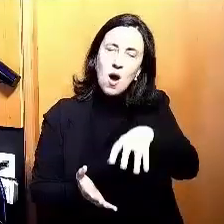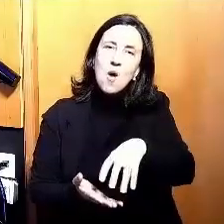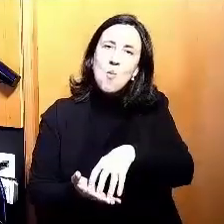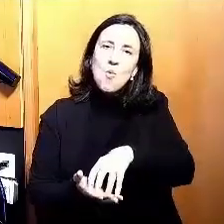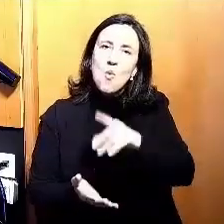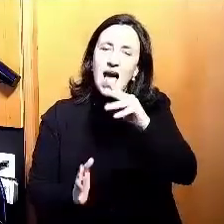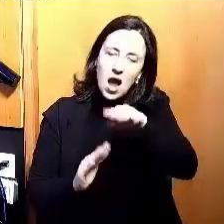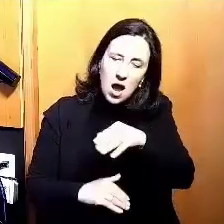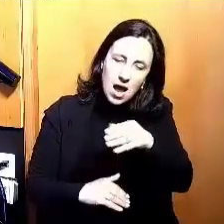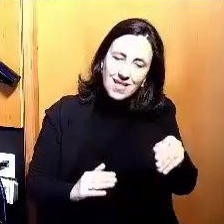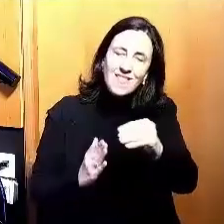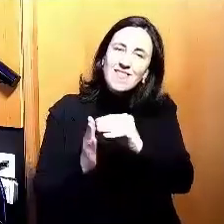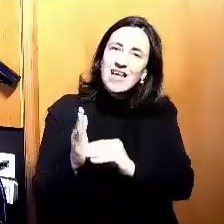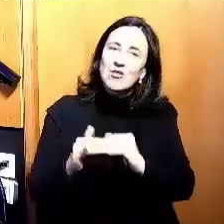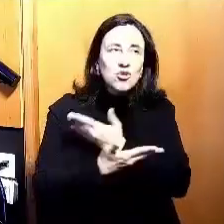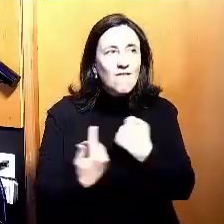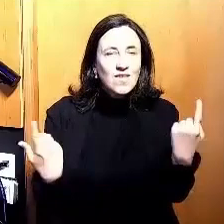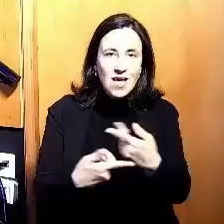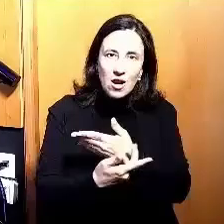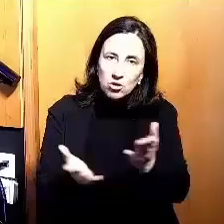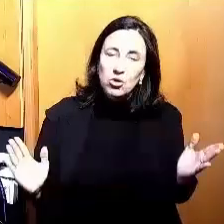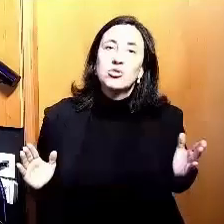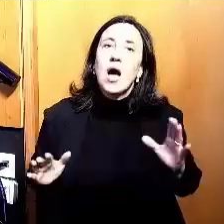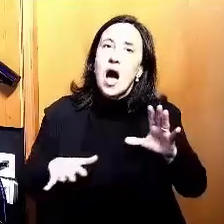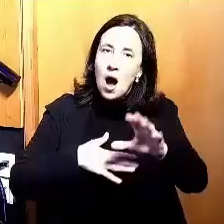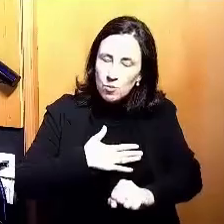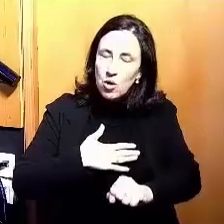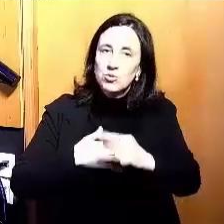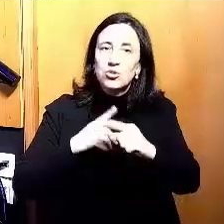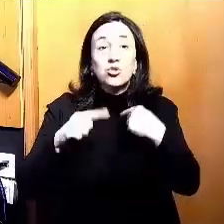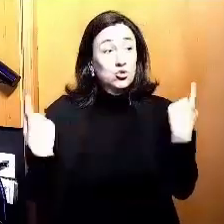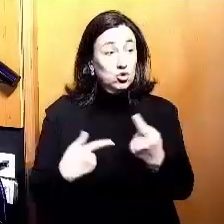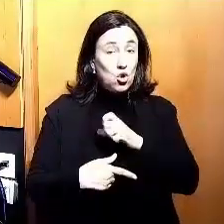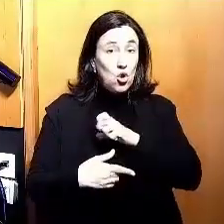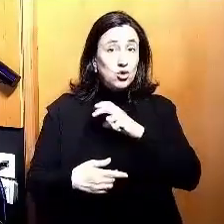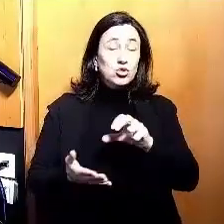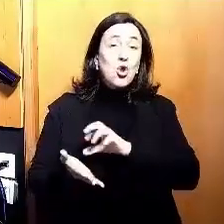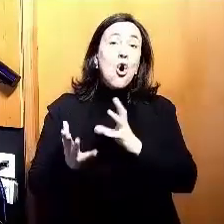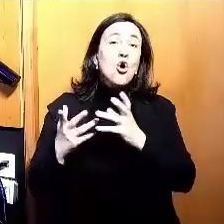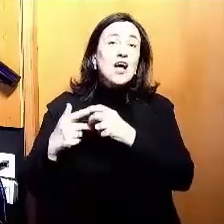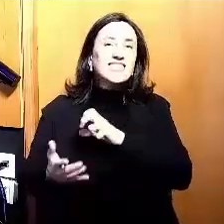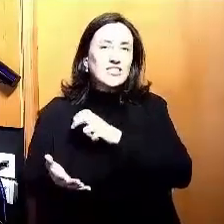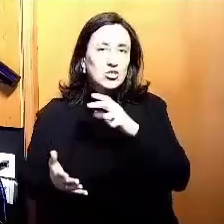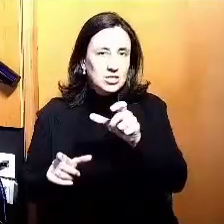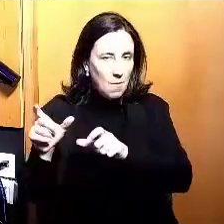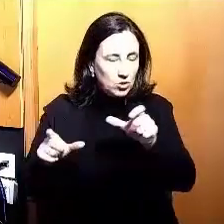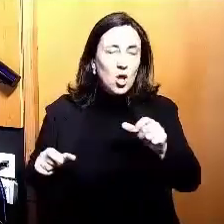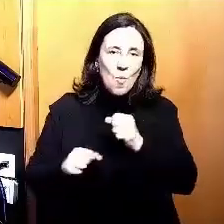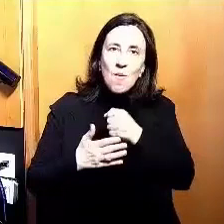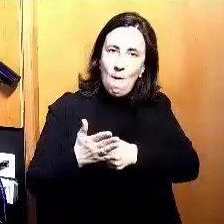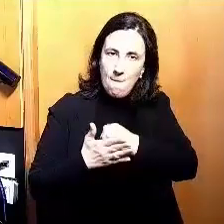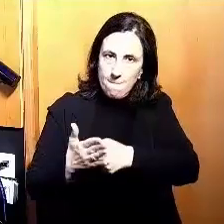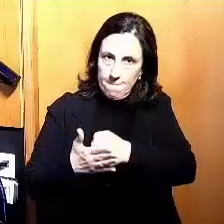la agenda de datos abiertos queda amarrada en un compromiso internacional que después nos ayuda a las organizaciones de sociedad civil a poder hacer un poco más de